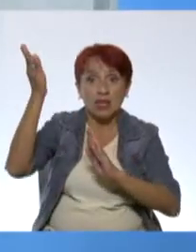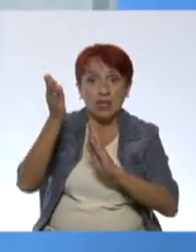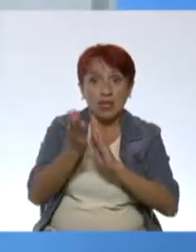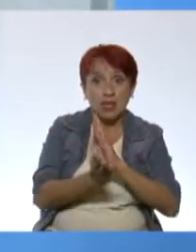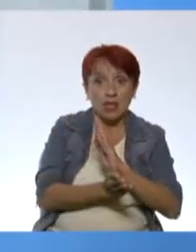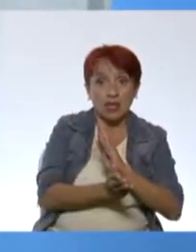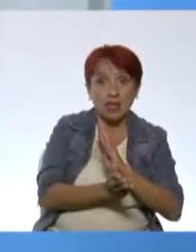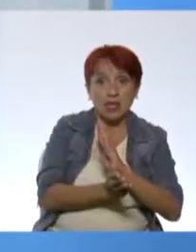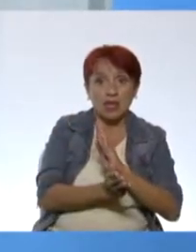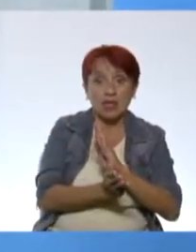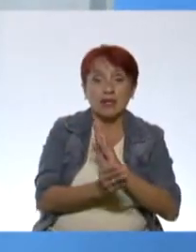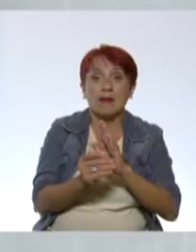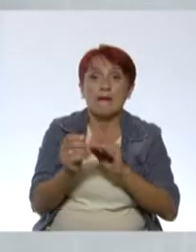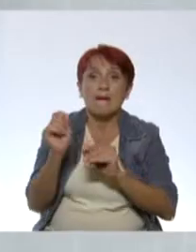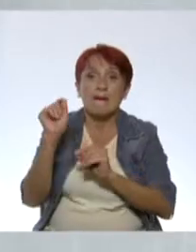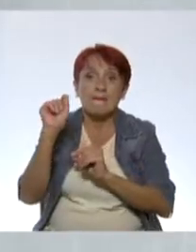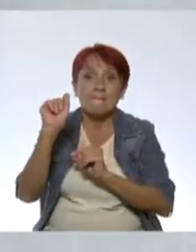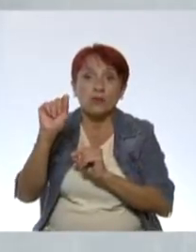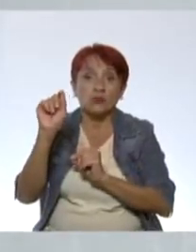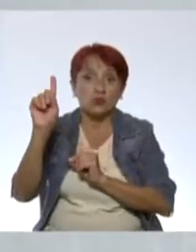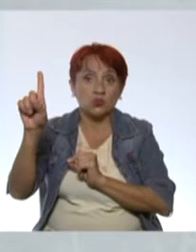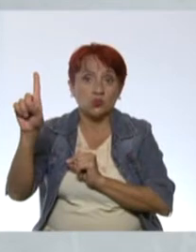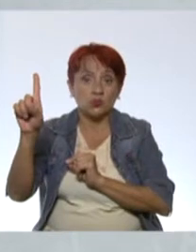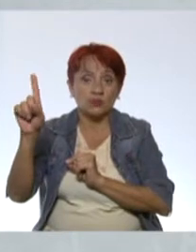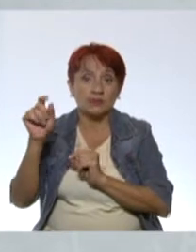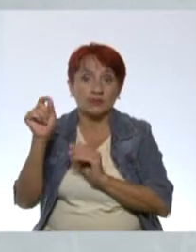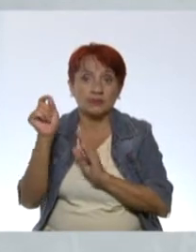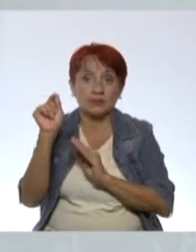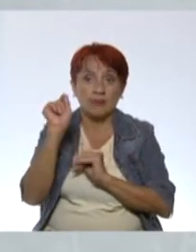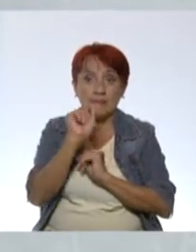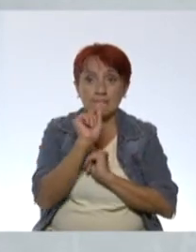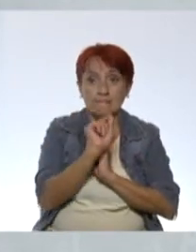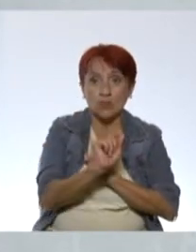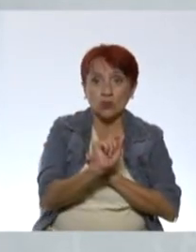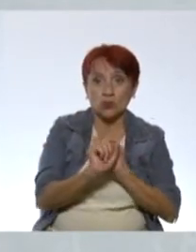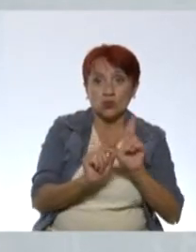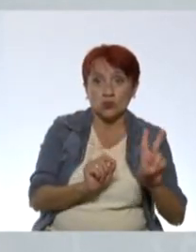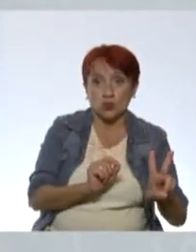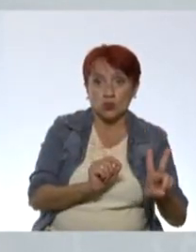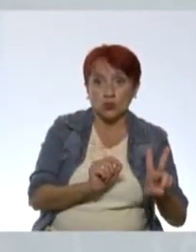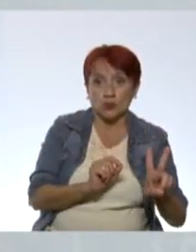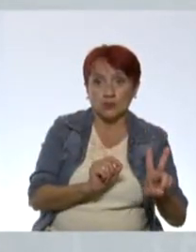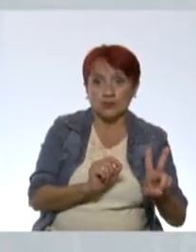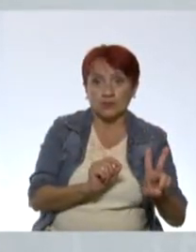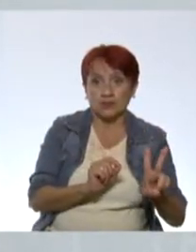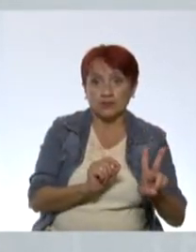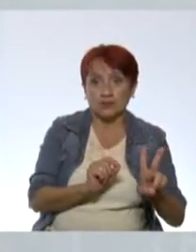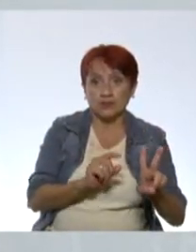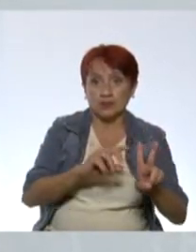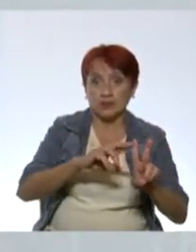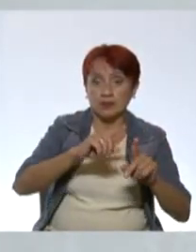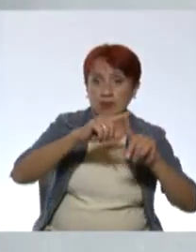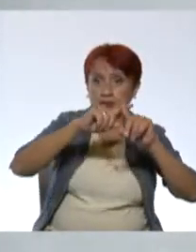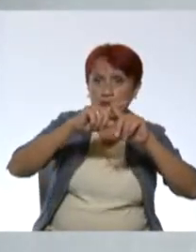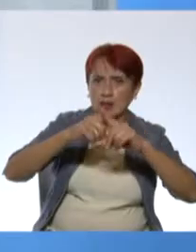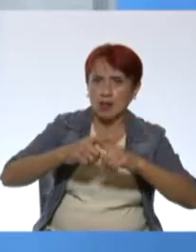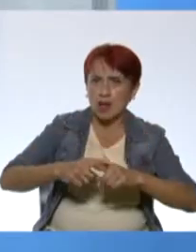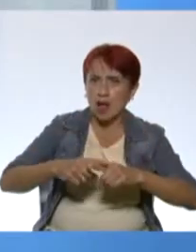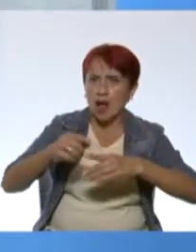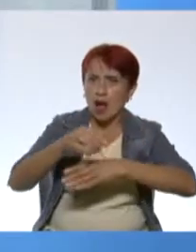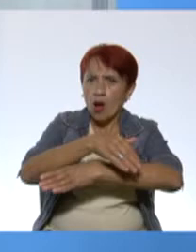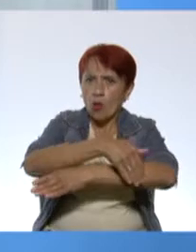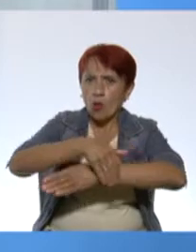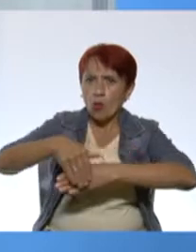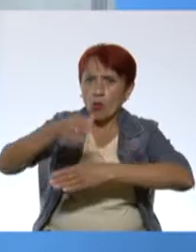2. Decimos, bueno, este va a ser el punto 1 y este va a ser el punto 2. Y saco mis coordenadas. Indico,